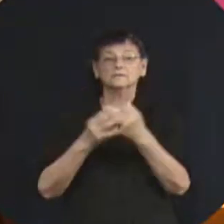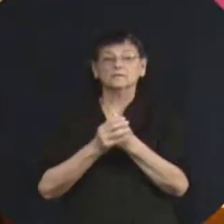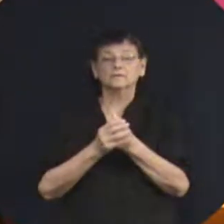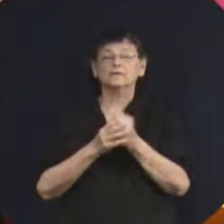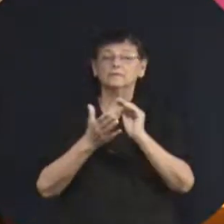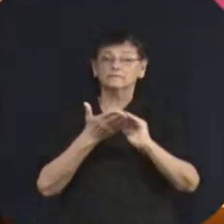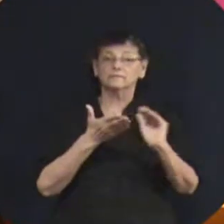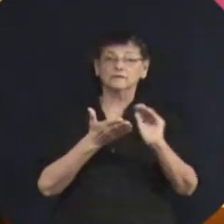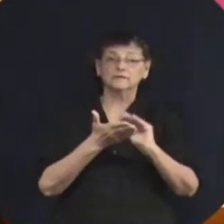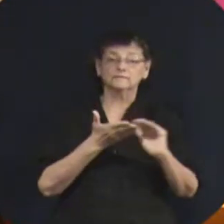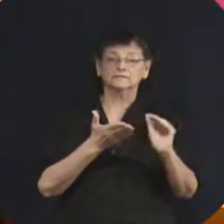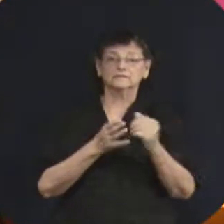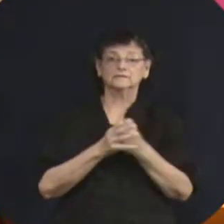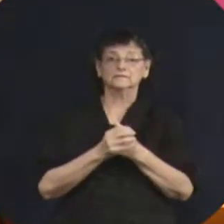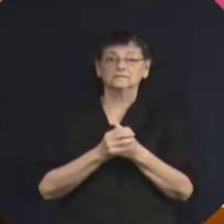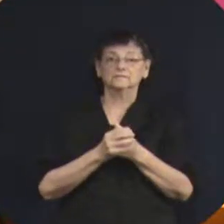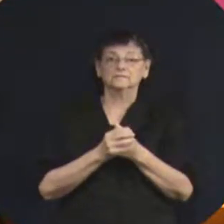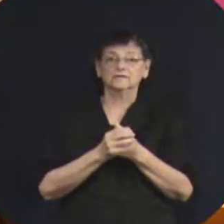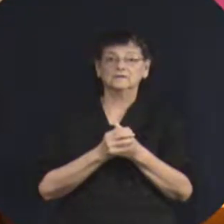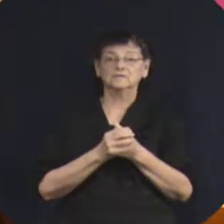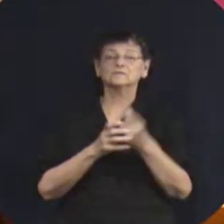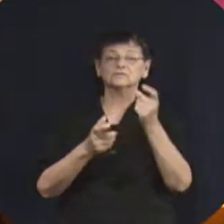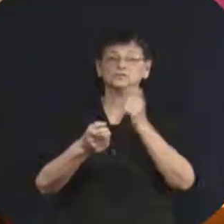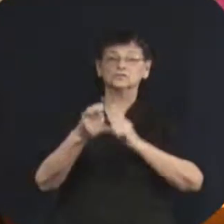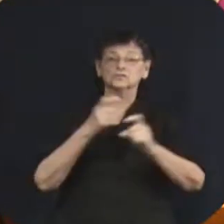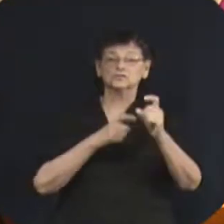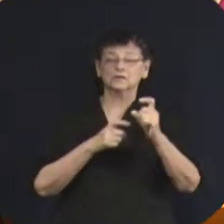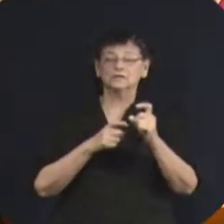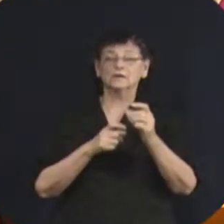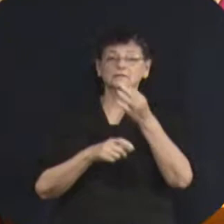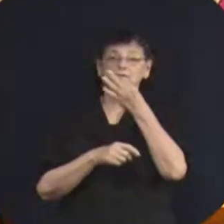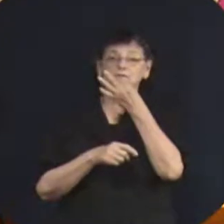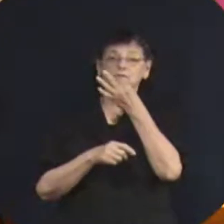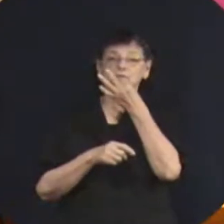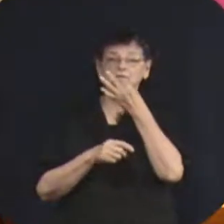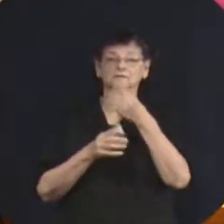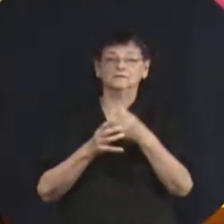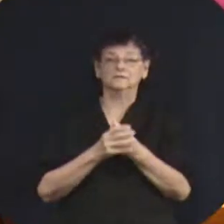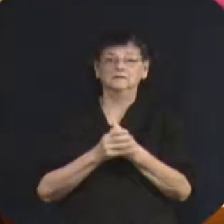del perdón, de la reconciliación y de la comunión.